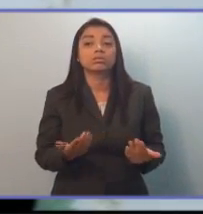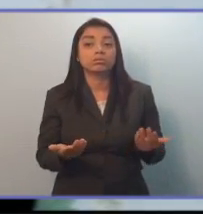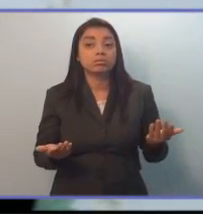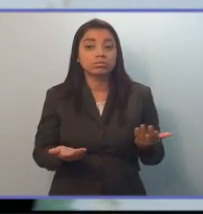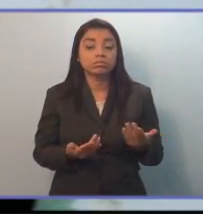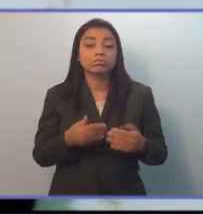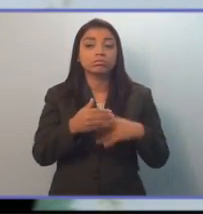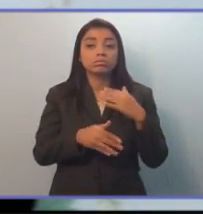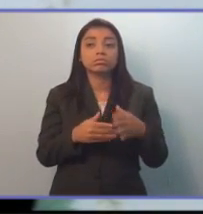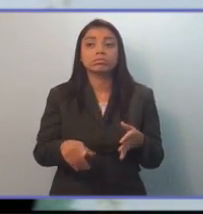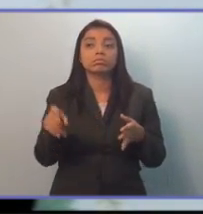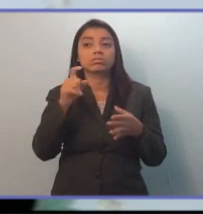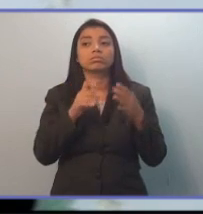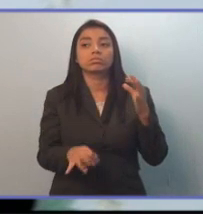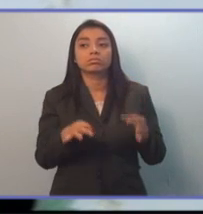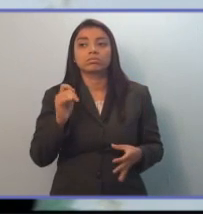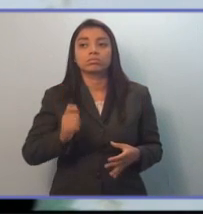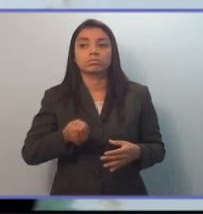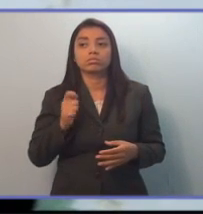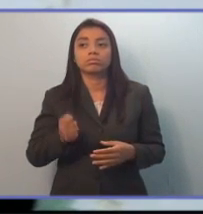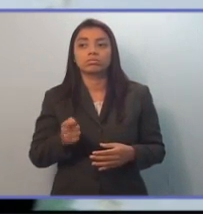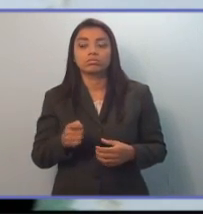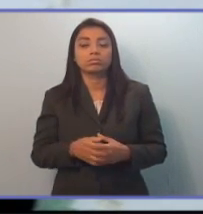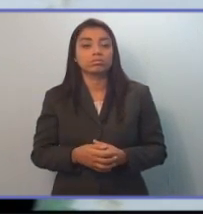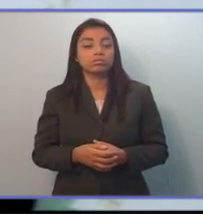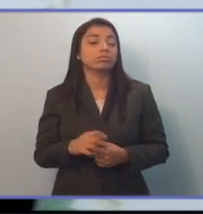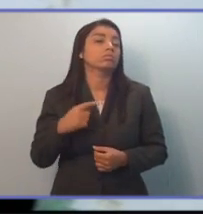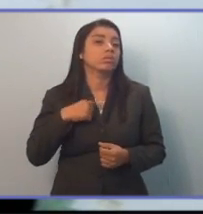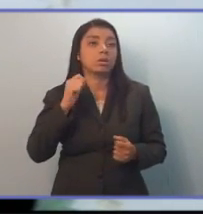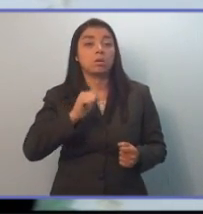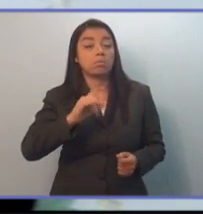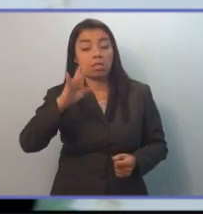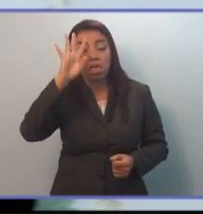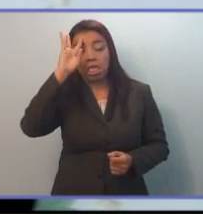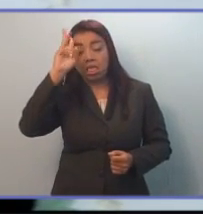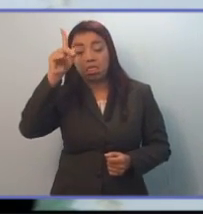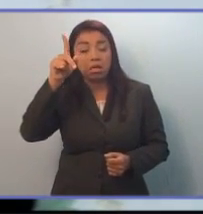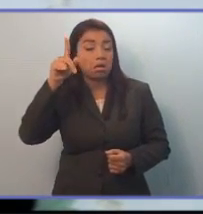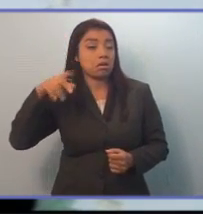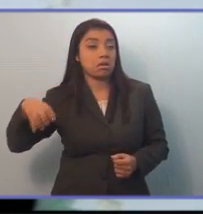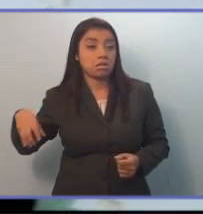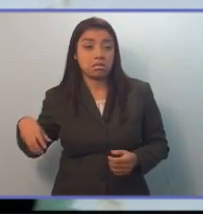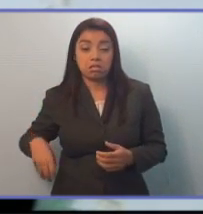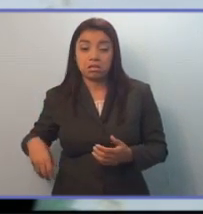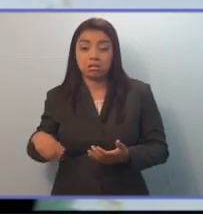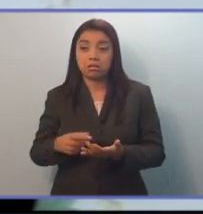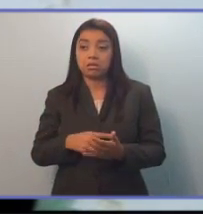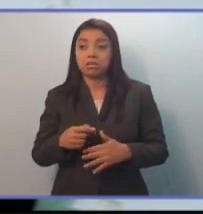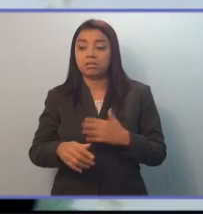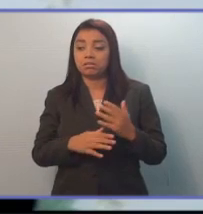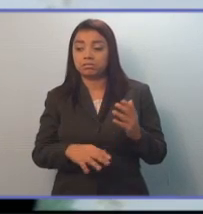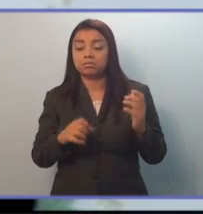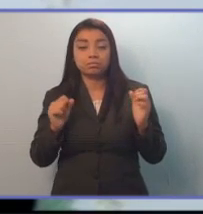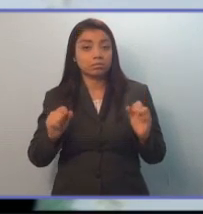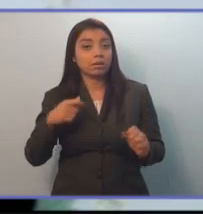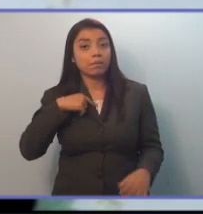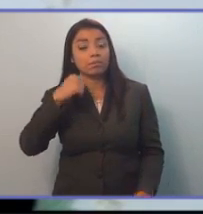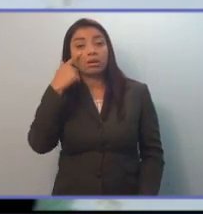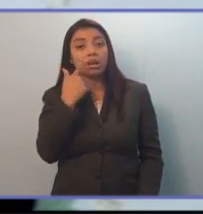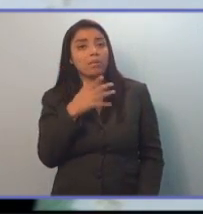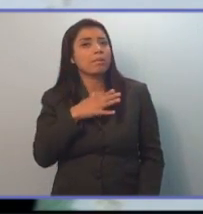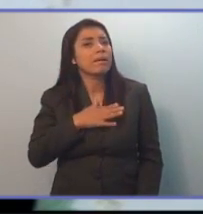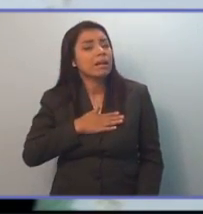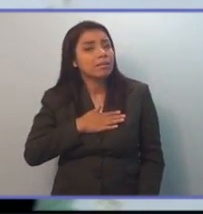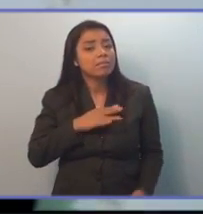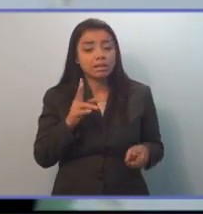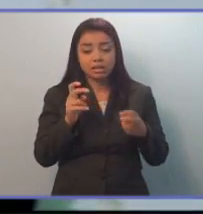demás del órgano judicial pues yo no puedo decir, no puedo hacer críticas. Puedo, ejemplo para mí sería el caso